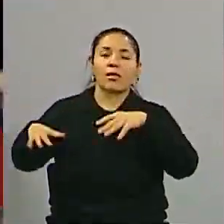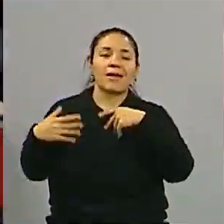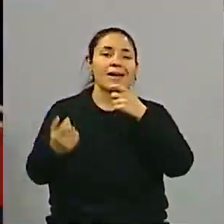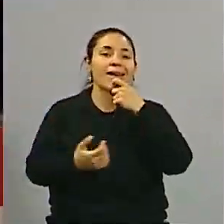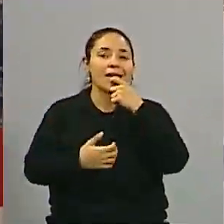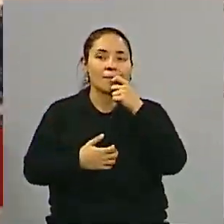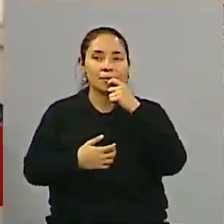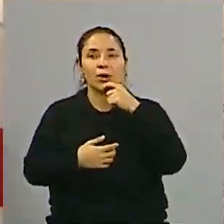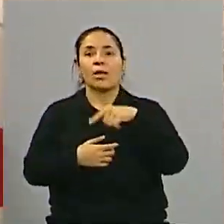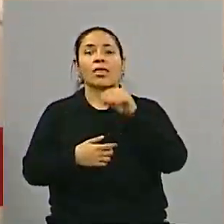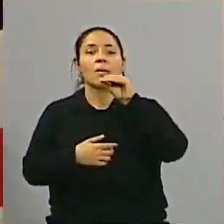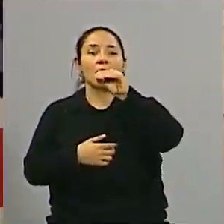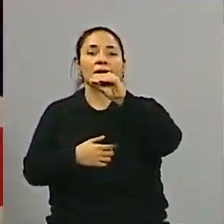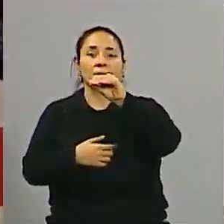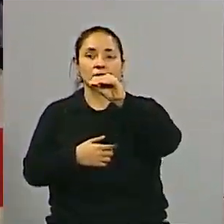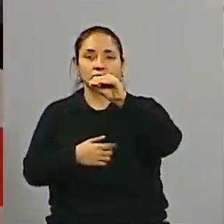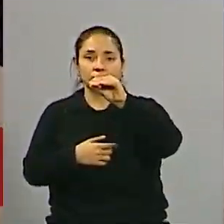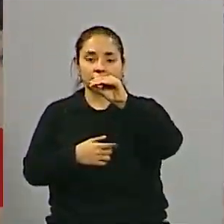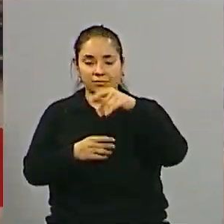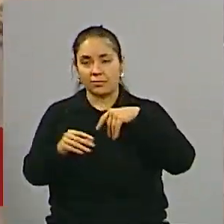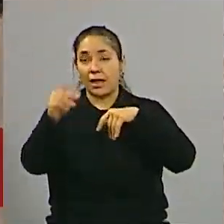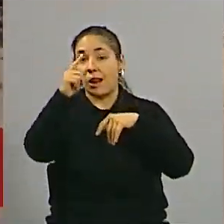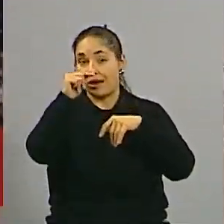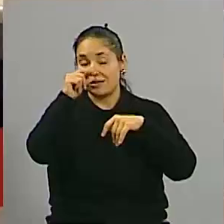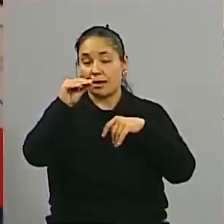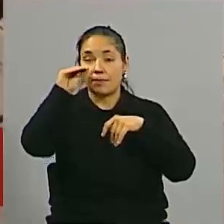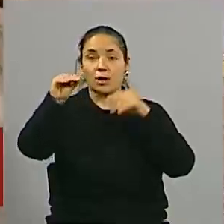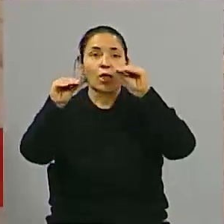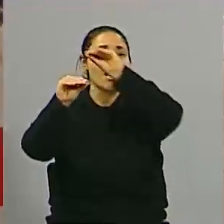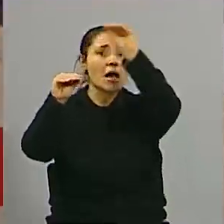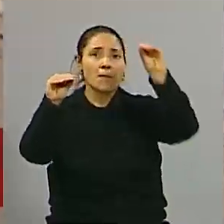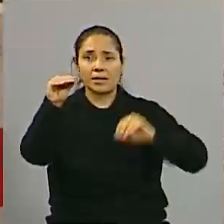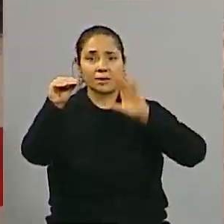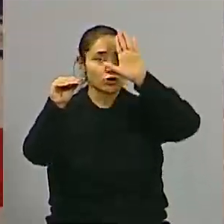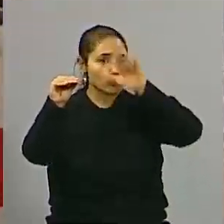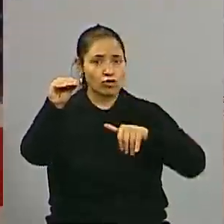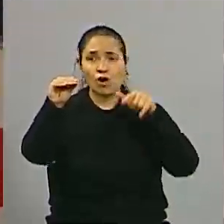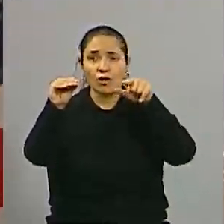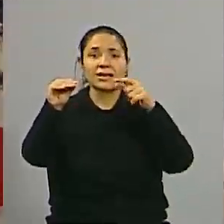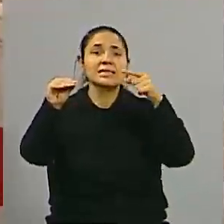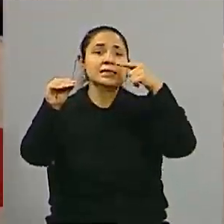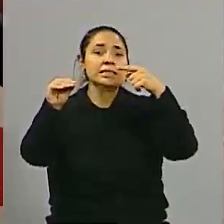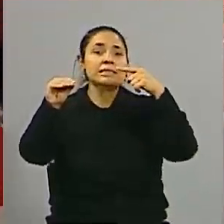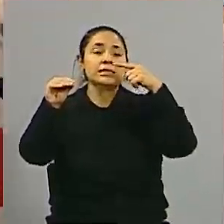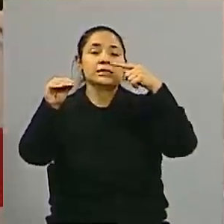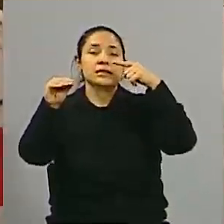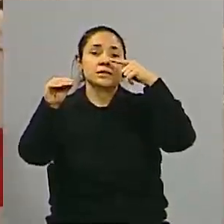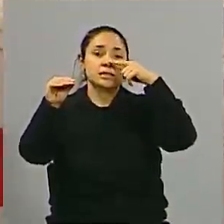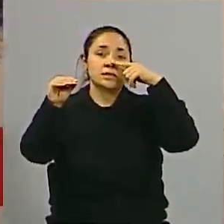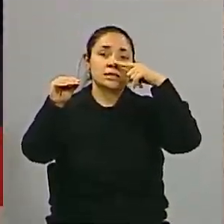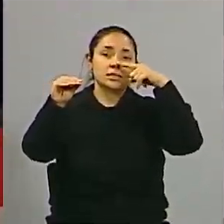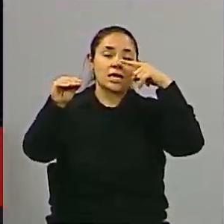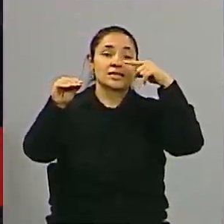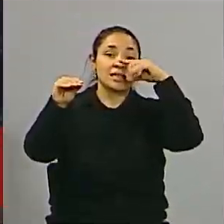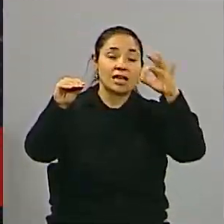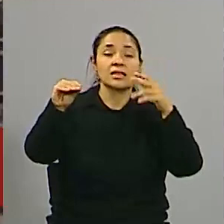que es un departamento, que todos los departamentos de la provincia de Mendoza, salió una noticia hace unos días que tienen entre 50 y 70 funcionarios y el departamento de